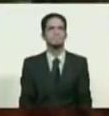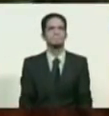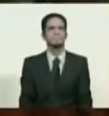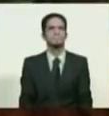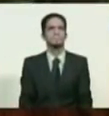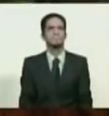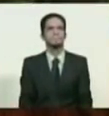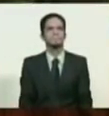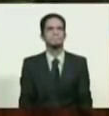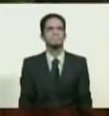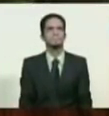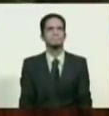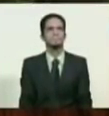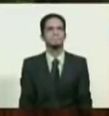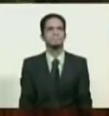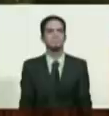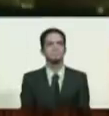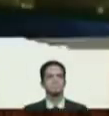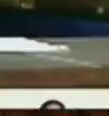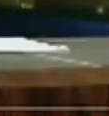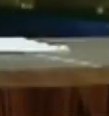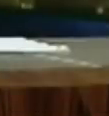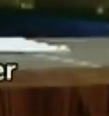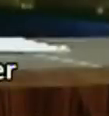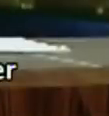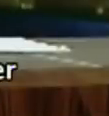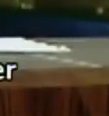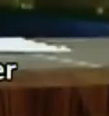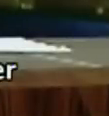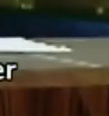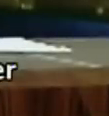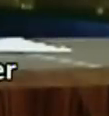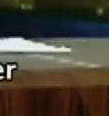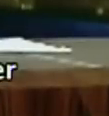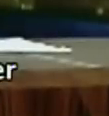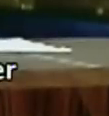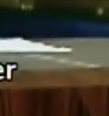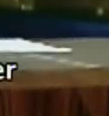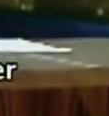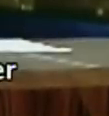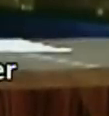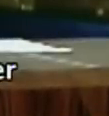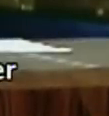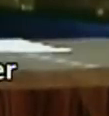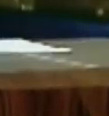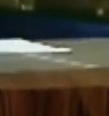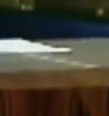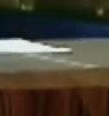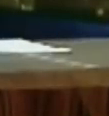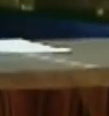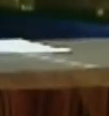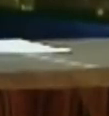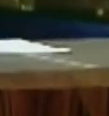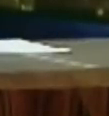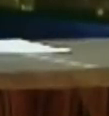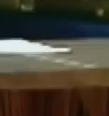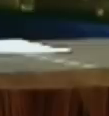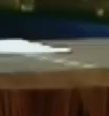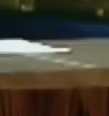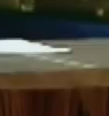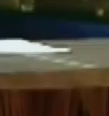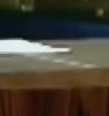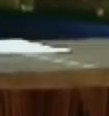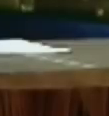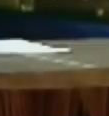¿Entrenaron en Colombia los conspiradores? Sí. ¿Tuvieron dificultades en meter los drones a Venezuela? Sí. La